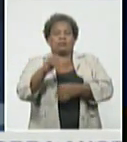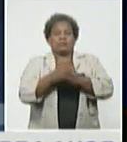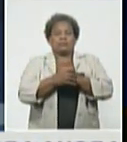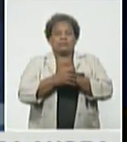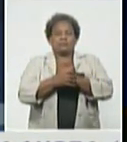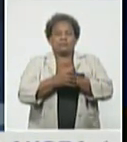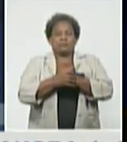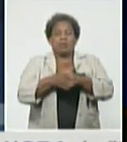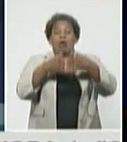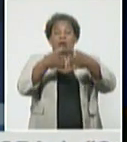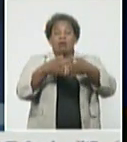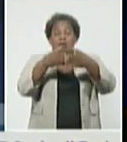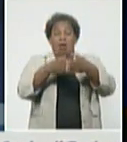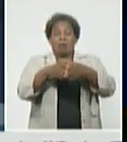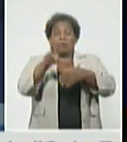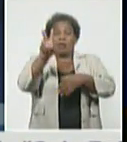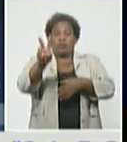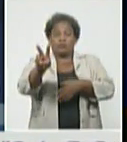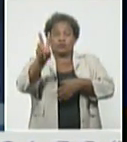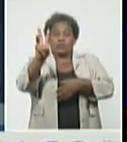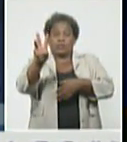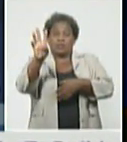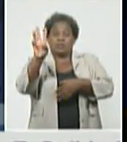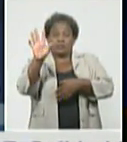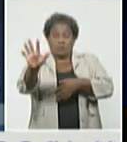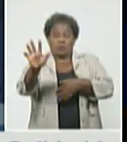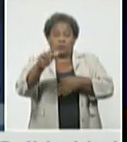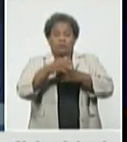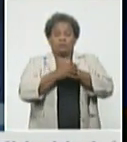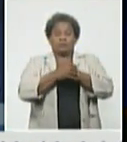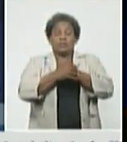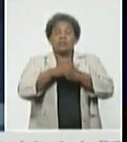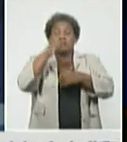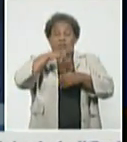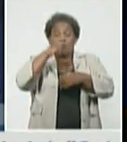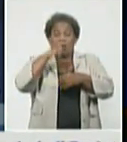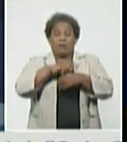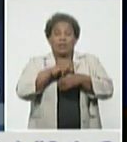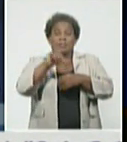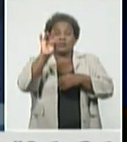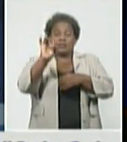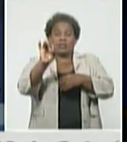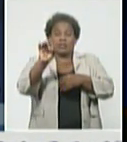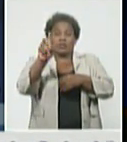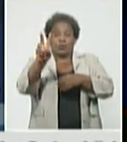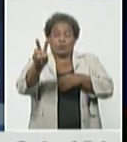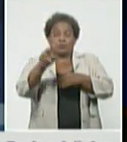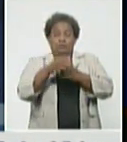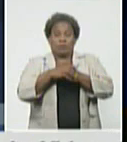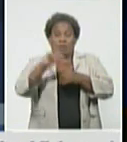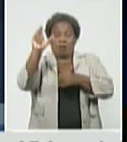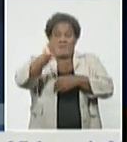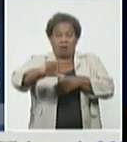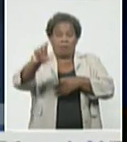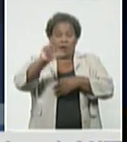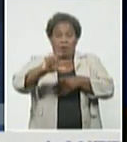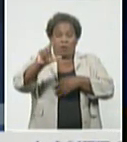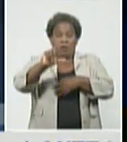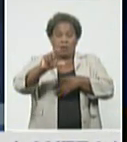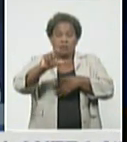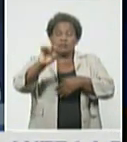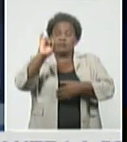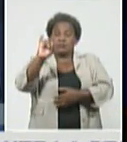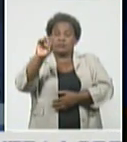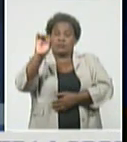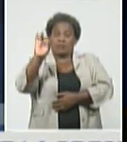de Granma, 235, de Ciego de Ávila, 72, de Camagüey, 67, y